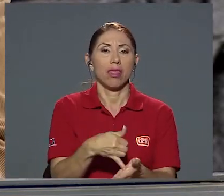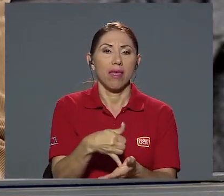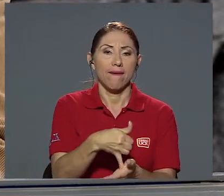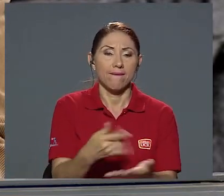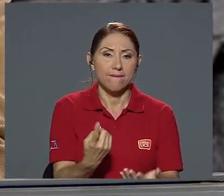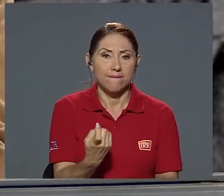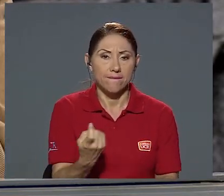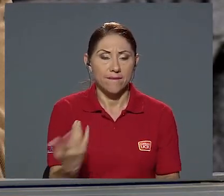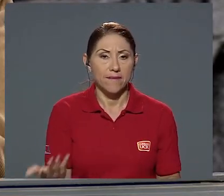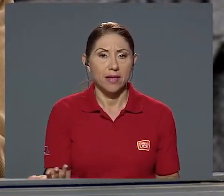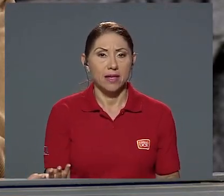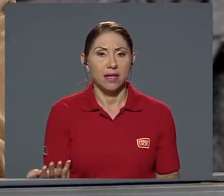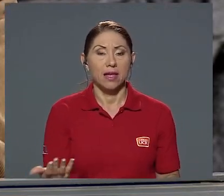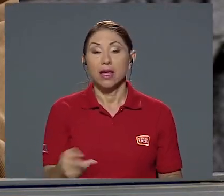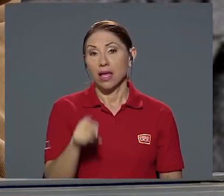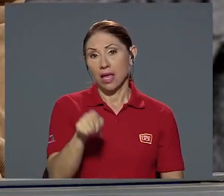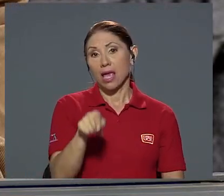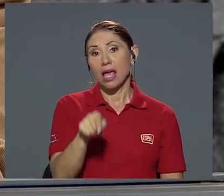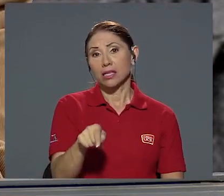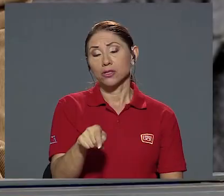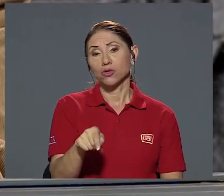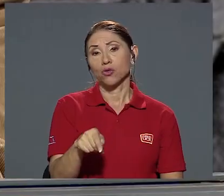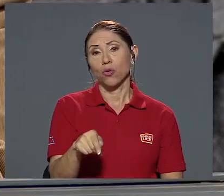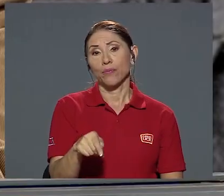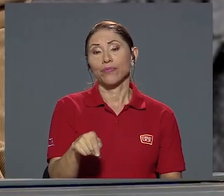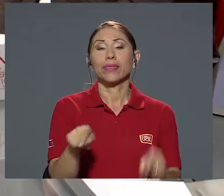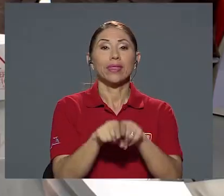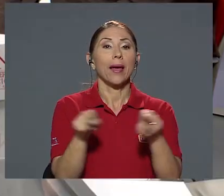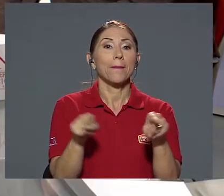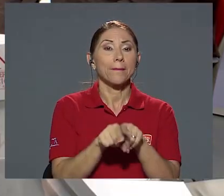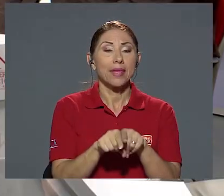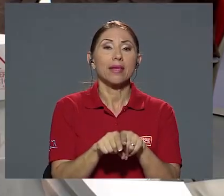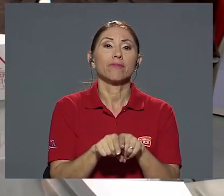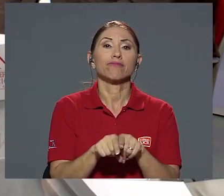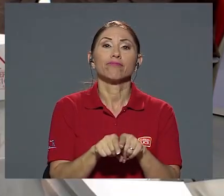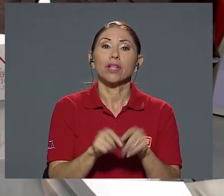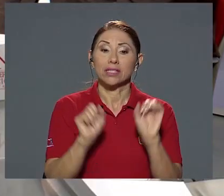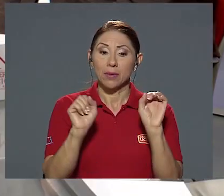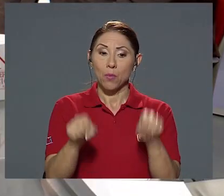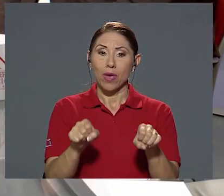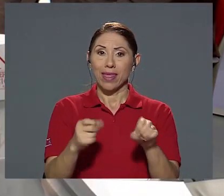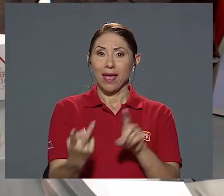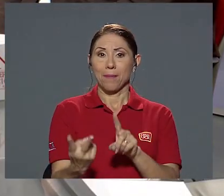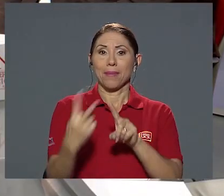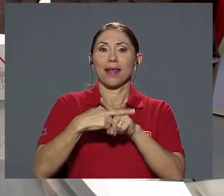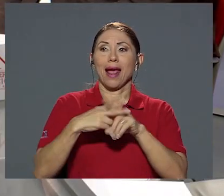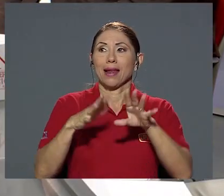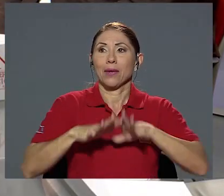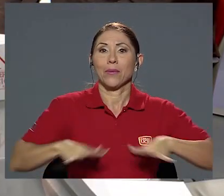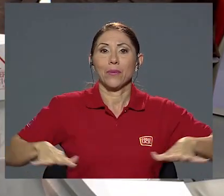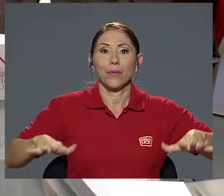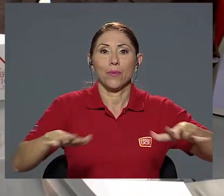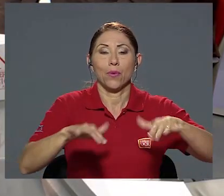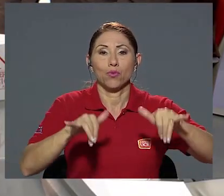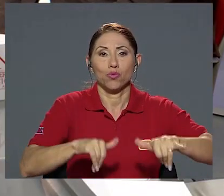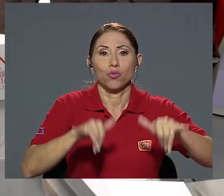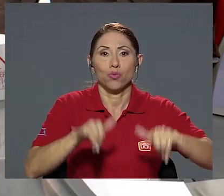hemos mencionado, ¿no? Y eso se yuxtapone al plano nacional, al plano estatal y también al